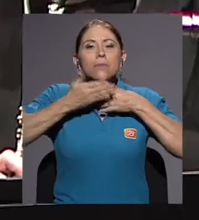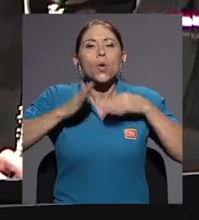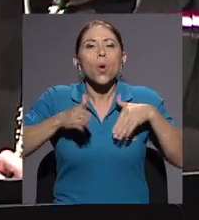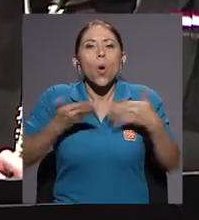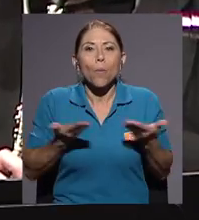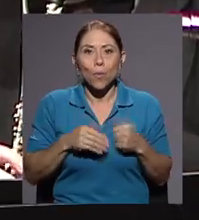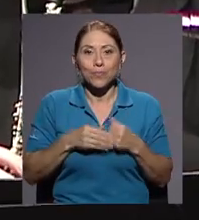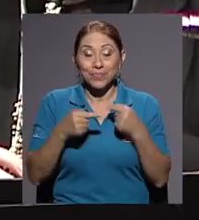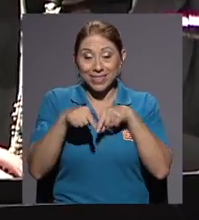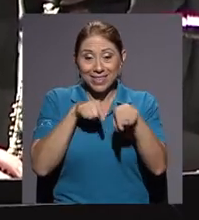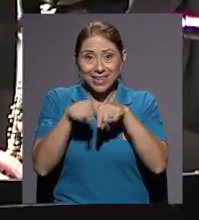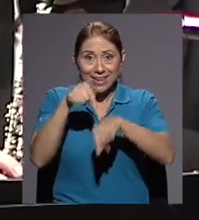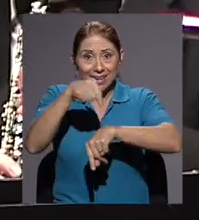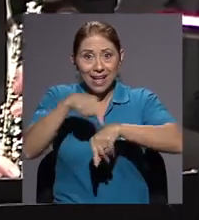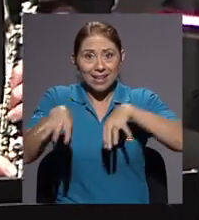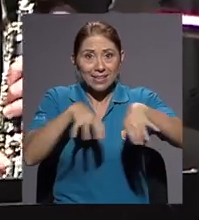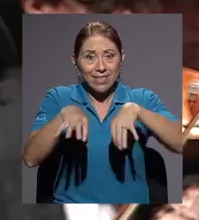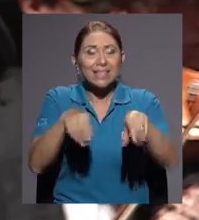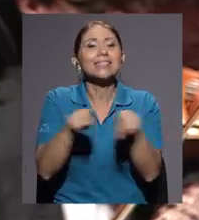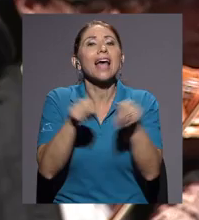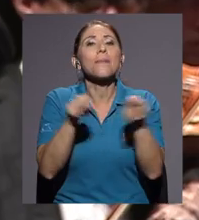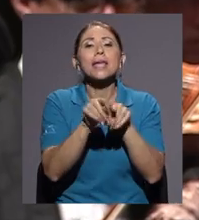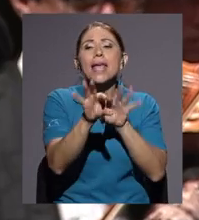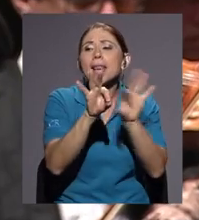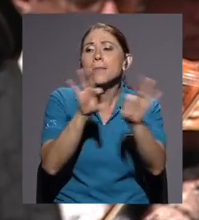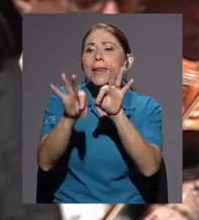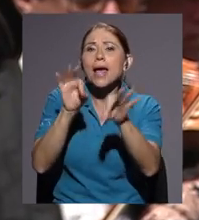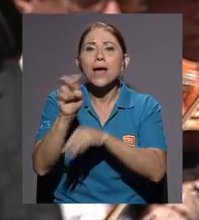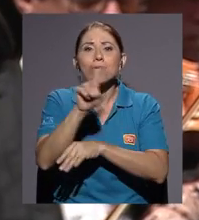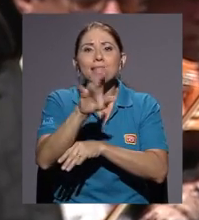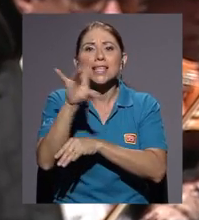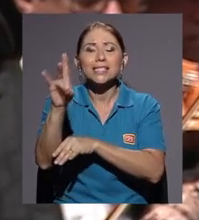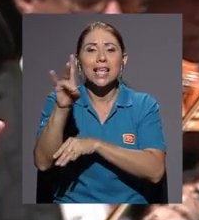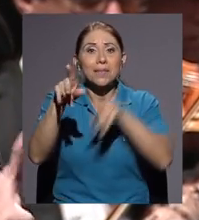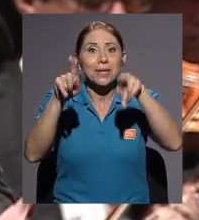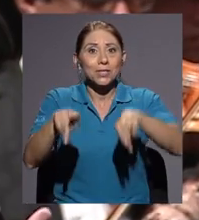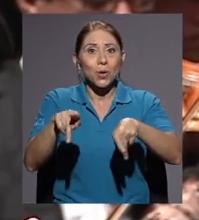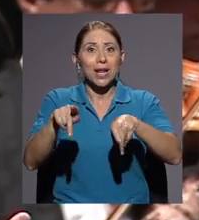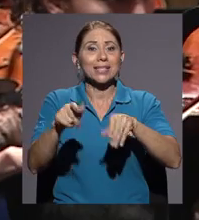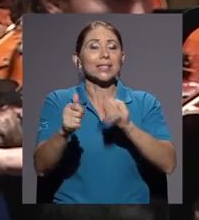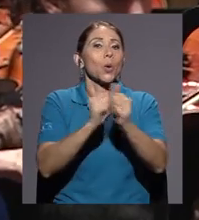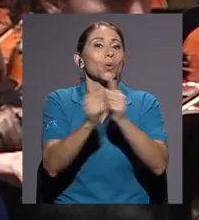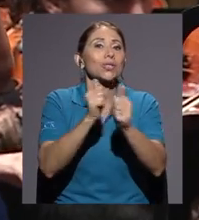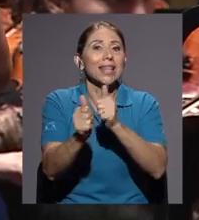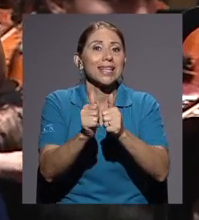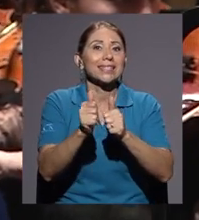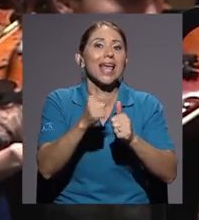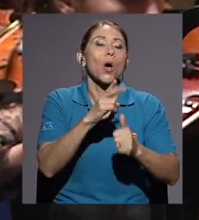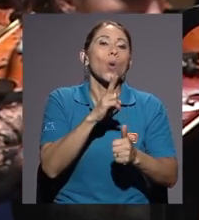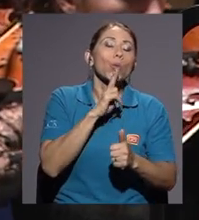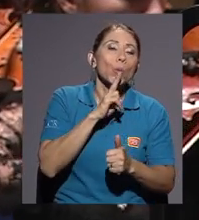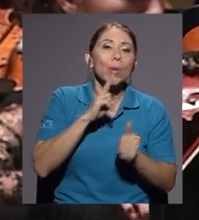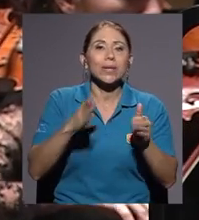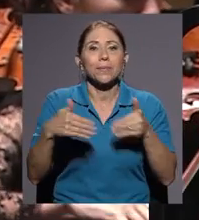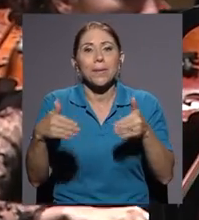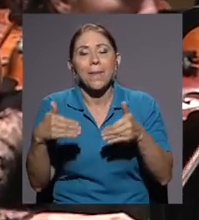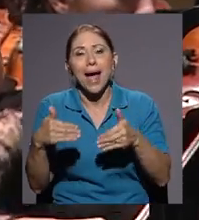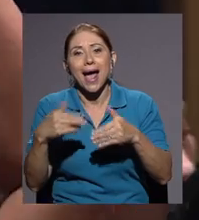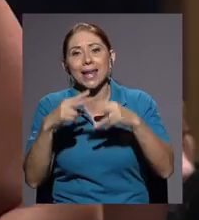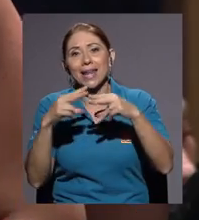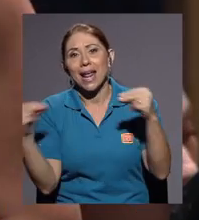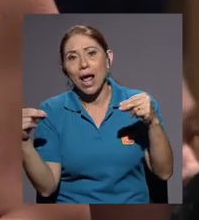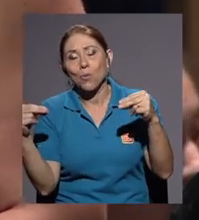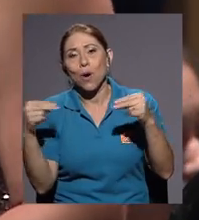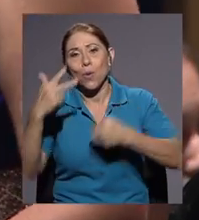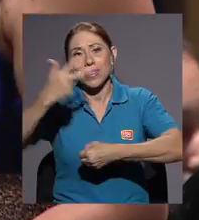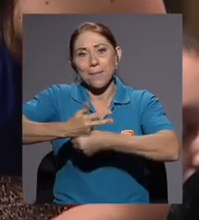las actividades, se realizan las eliminatorias de los 27 concursantes procedentes de Honduras, Panamá, Nicaragua, Guatemala, El